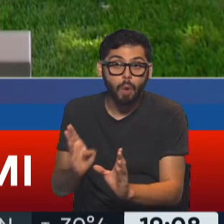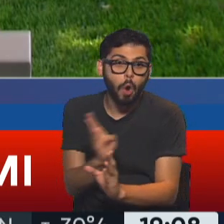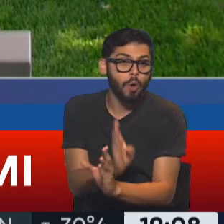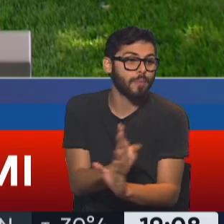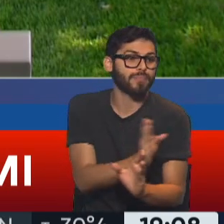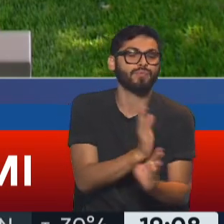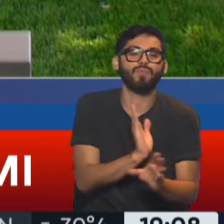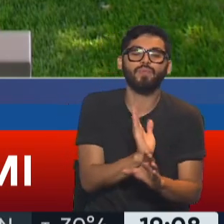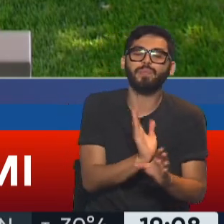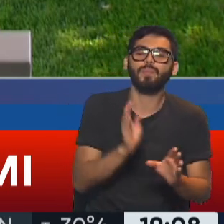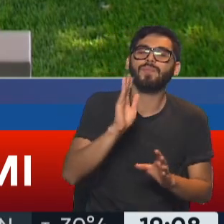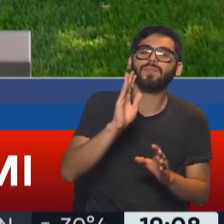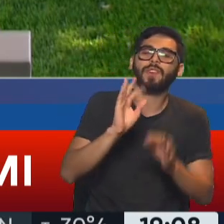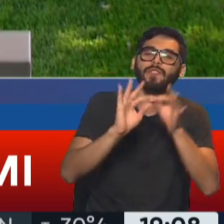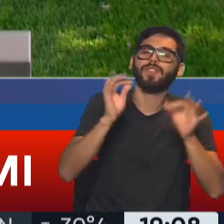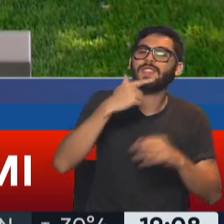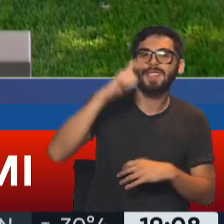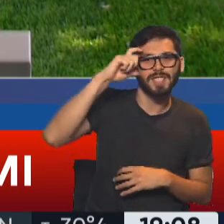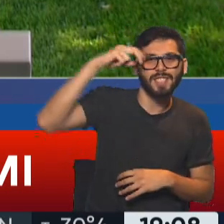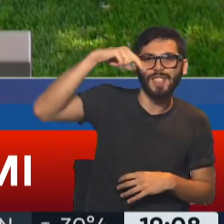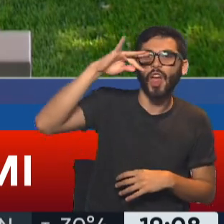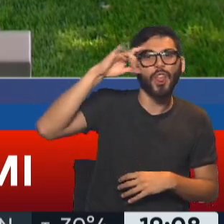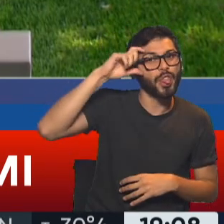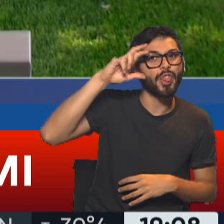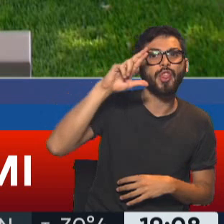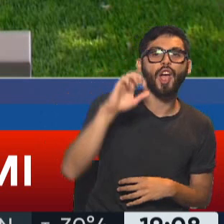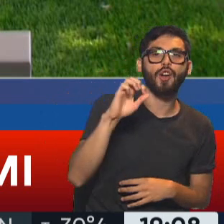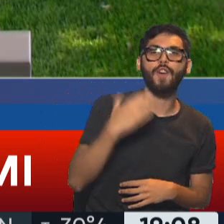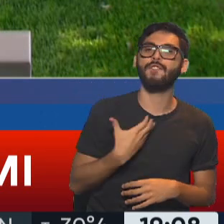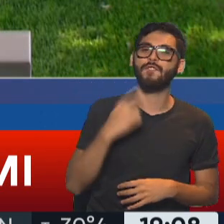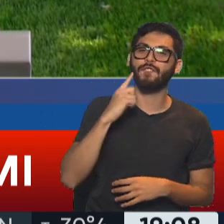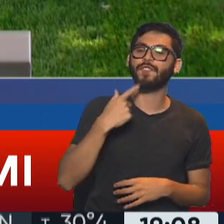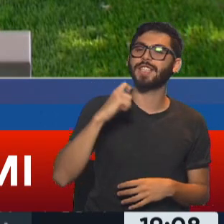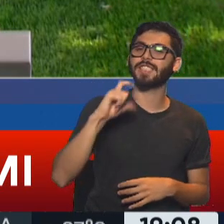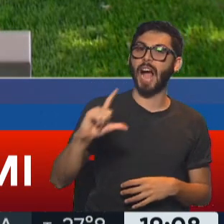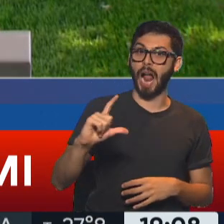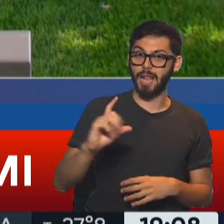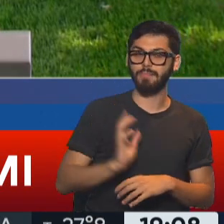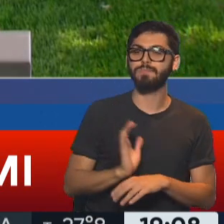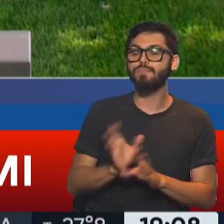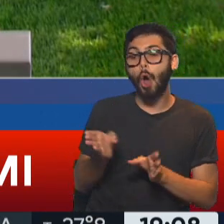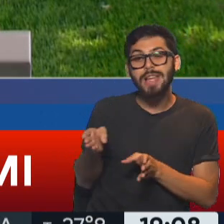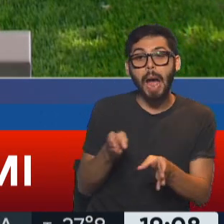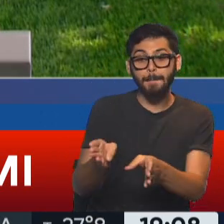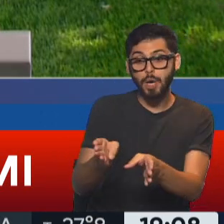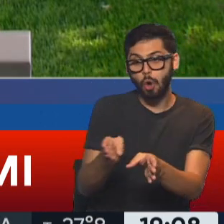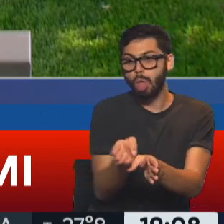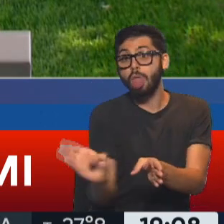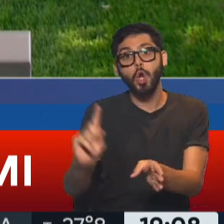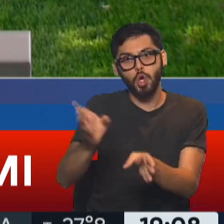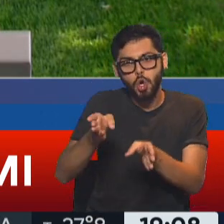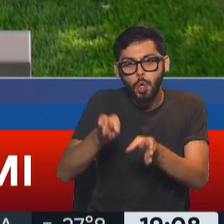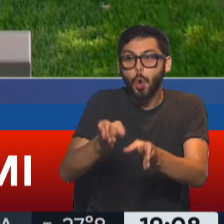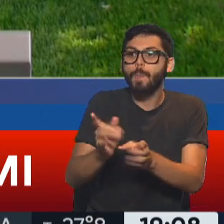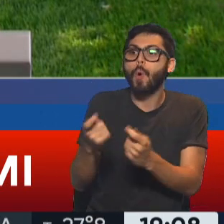fiscal, como se le llama, que es el tema, bueno, ¿qué posibilidad tenés? ¿Hasta dónde te dejo gastar para que no haya un